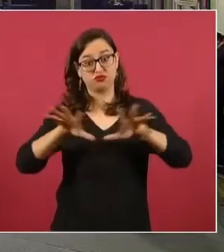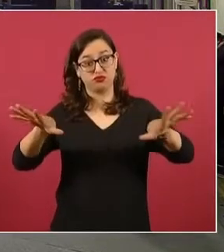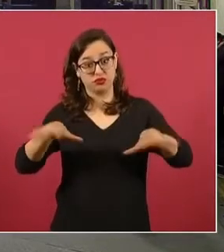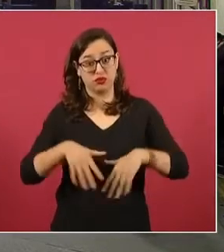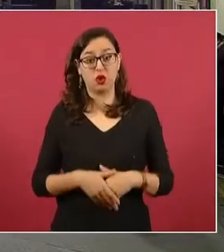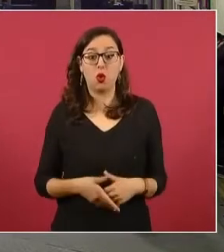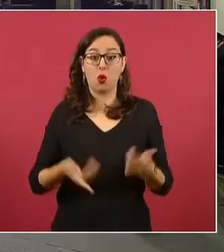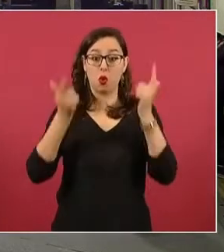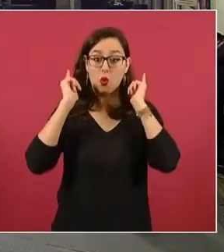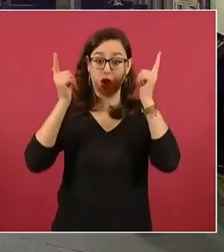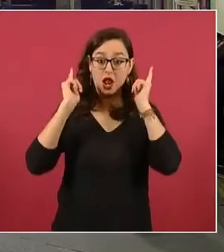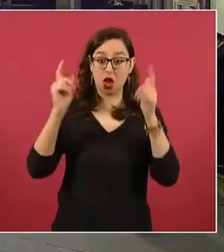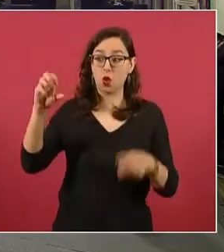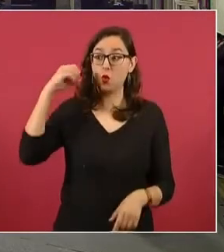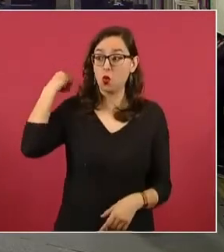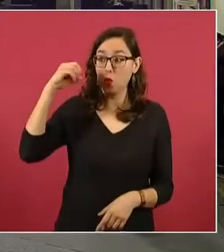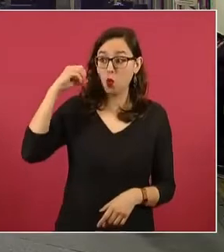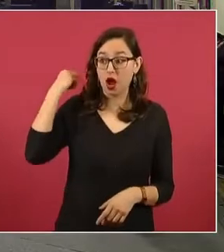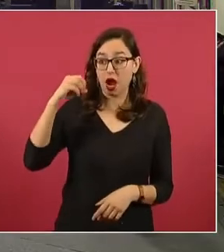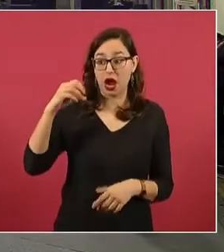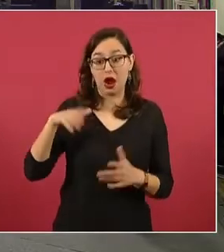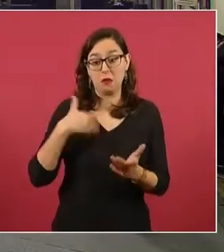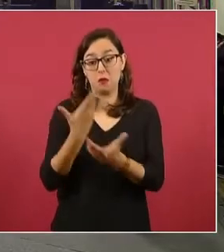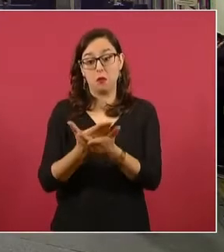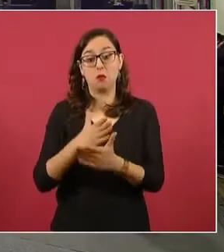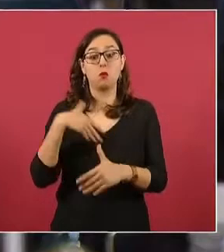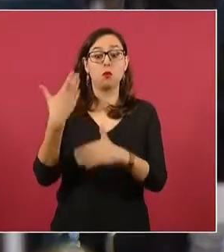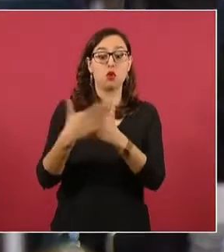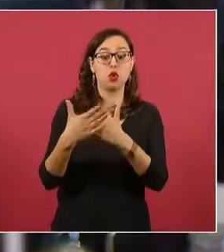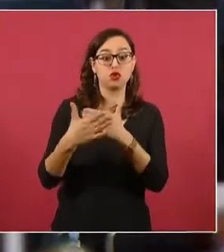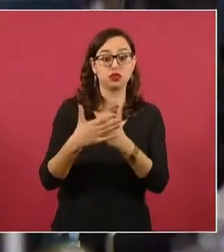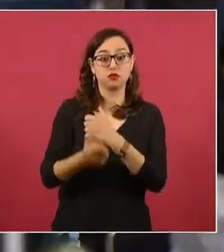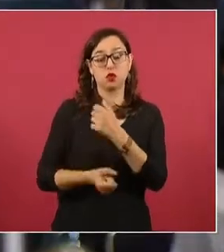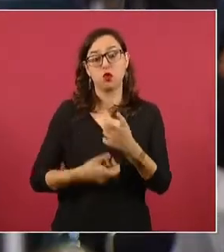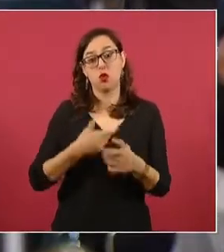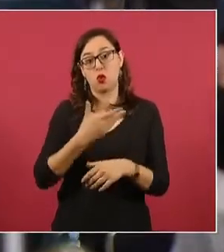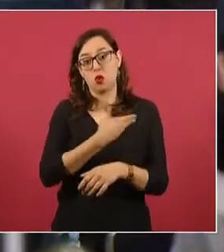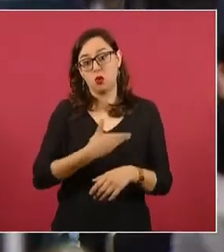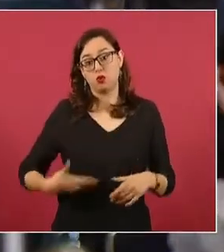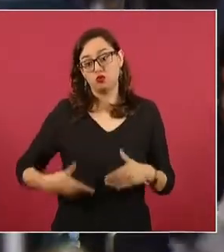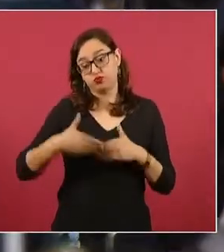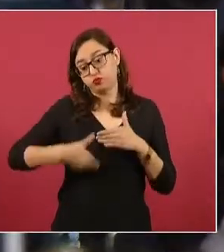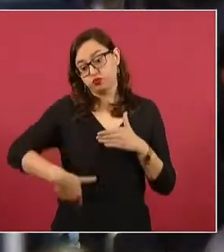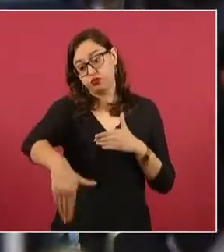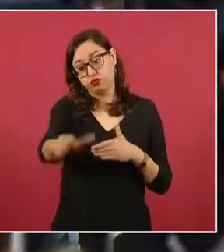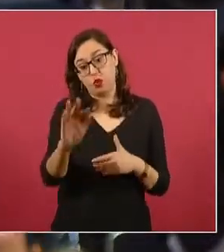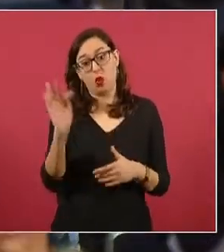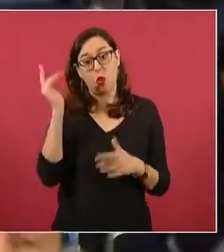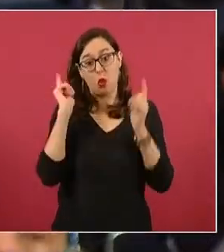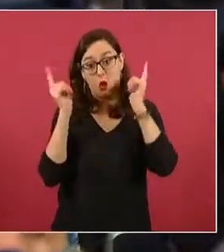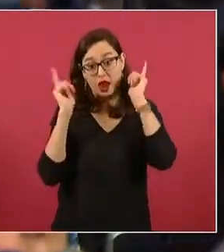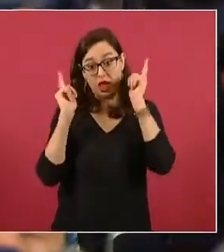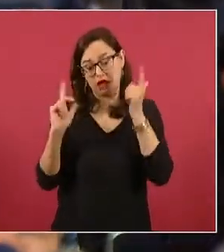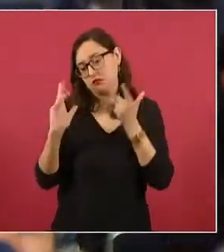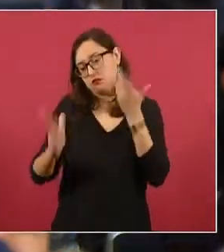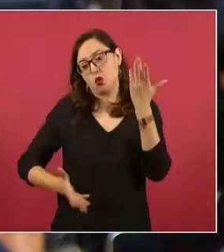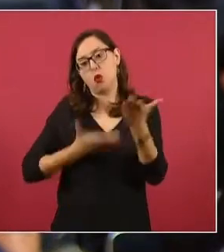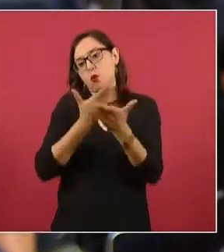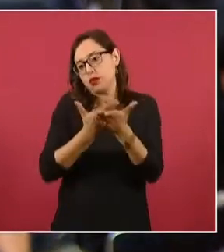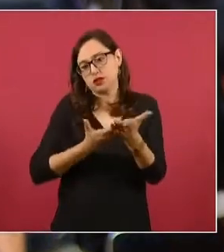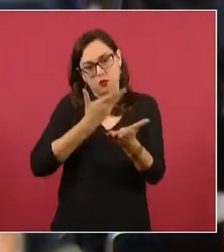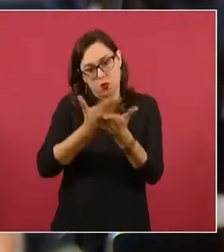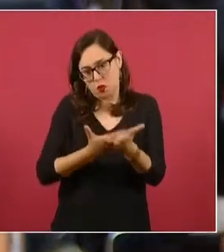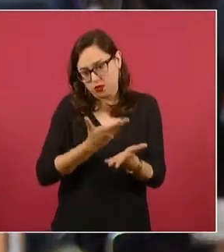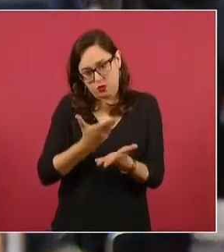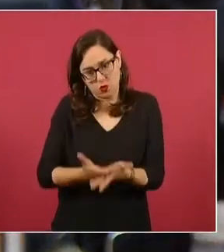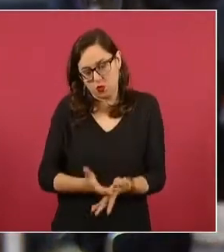digo, esperamos que en Oaxaca, cuando menos a título de planteamiento, se quedara el ferrocarril durante su administración. Sí. A título de planteamiento, los demás temas